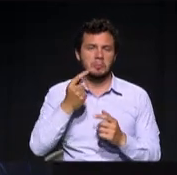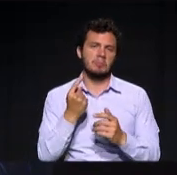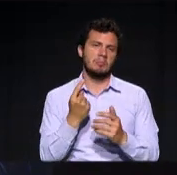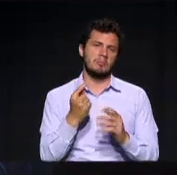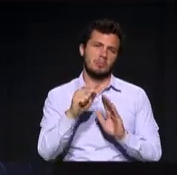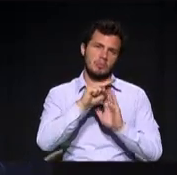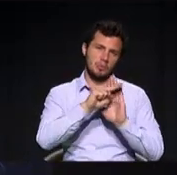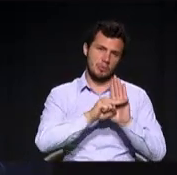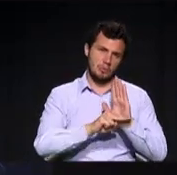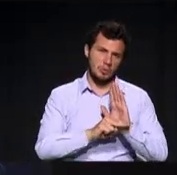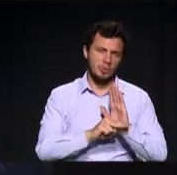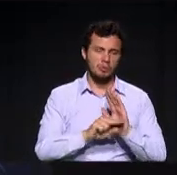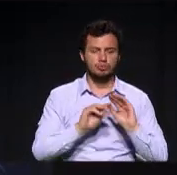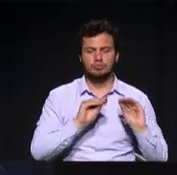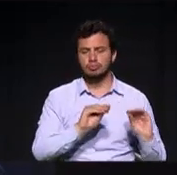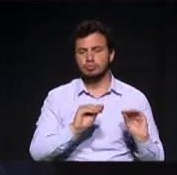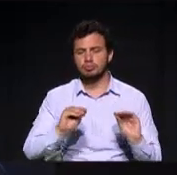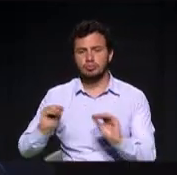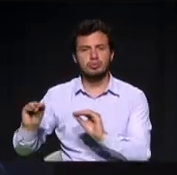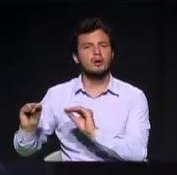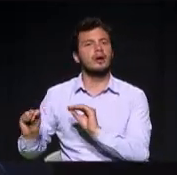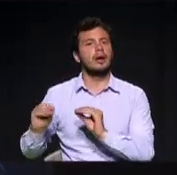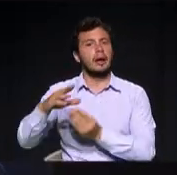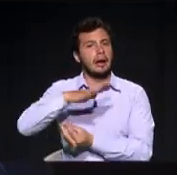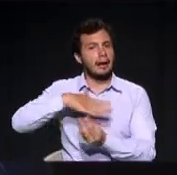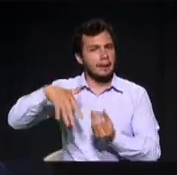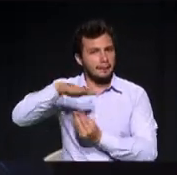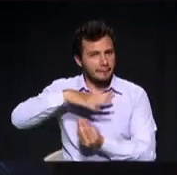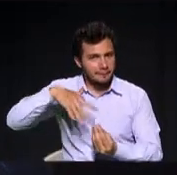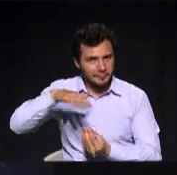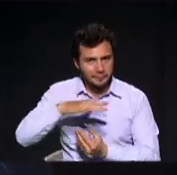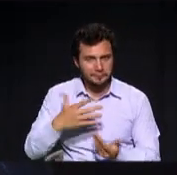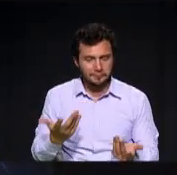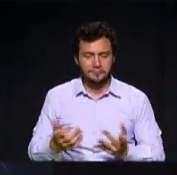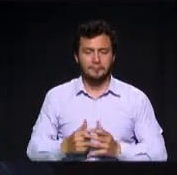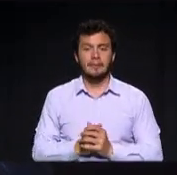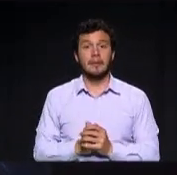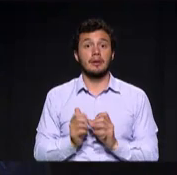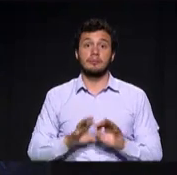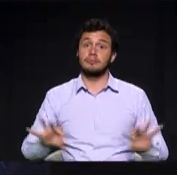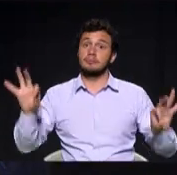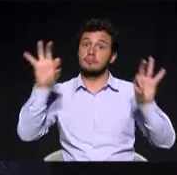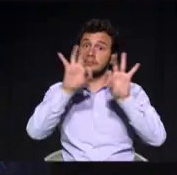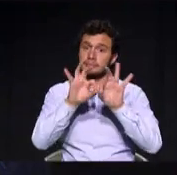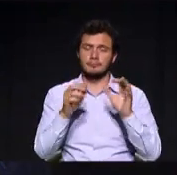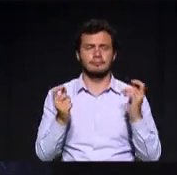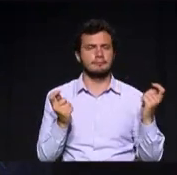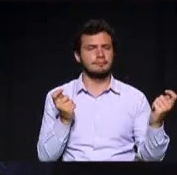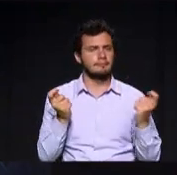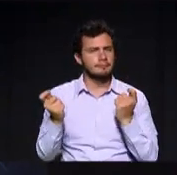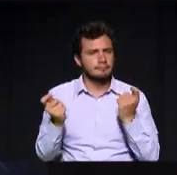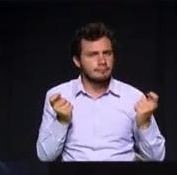muy importantes para el manejo que tiene que ver con el control con las